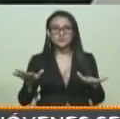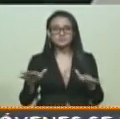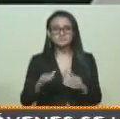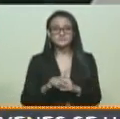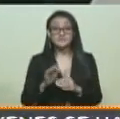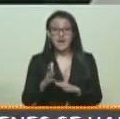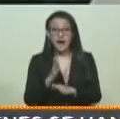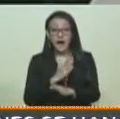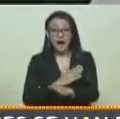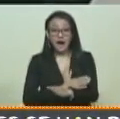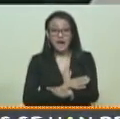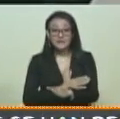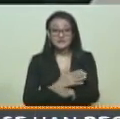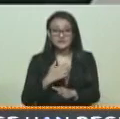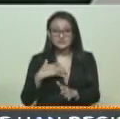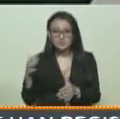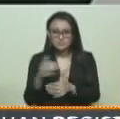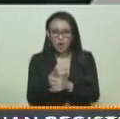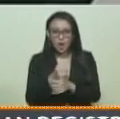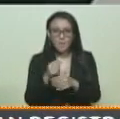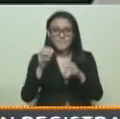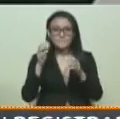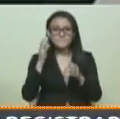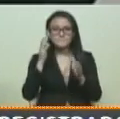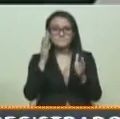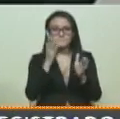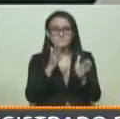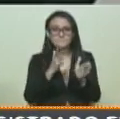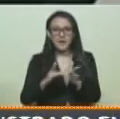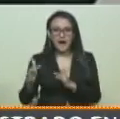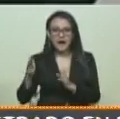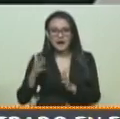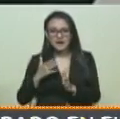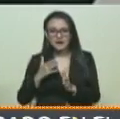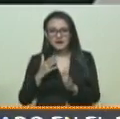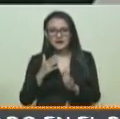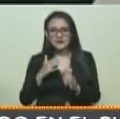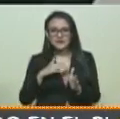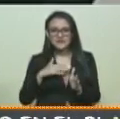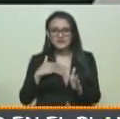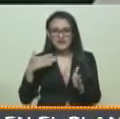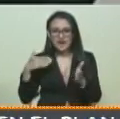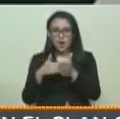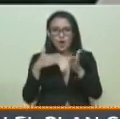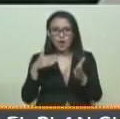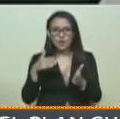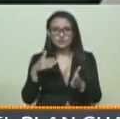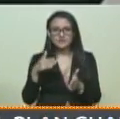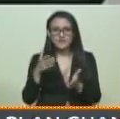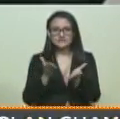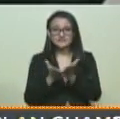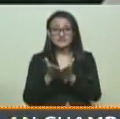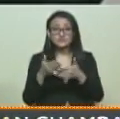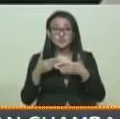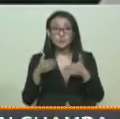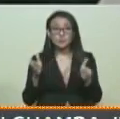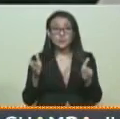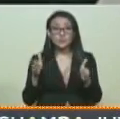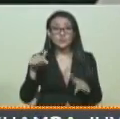ya estaba en desarrollo y que buscaba atentar contra los servicios